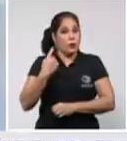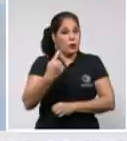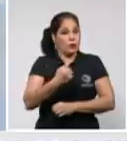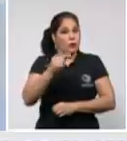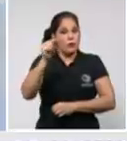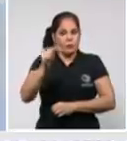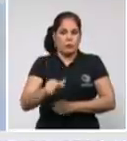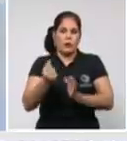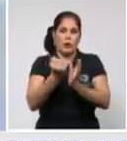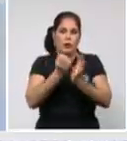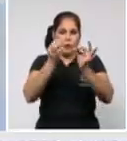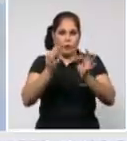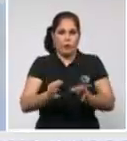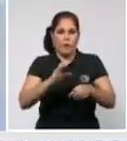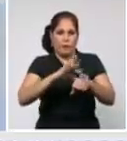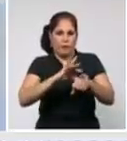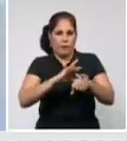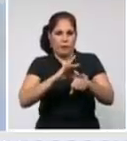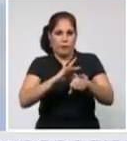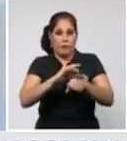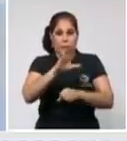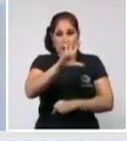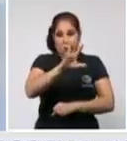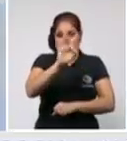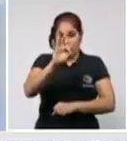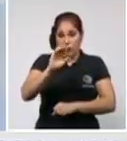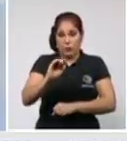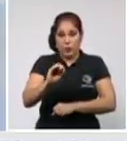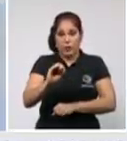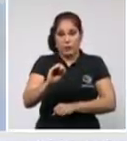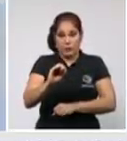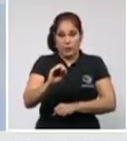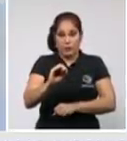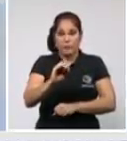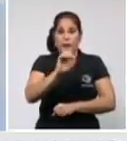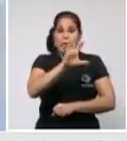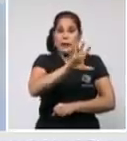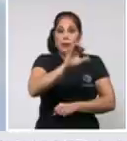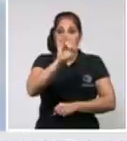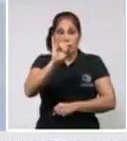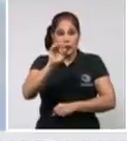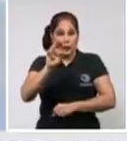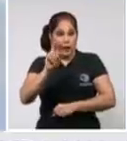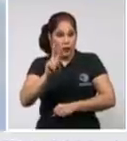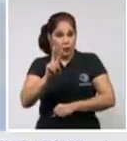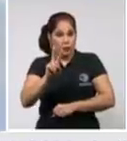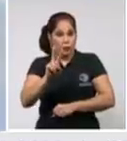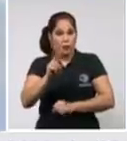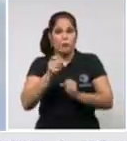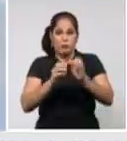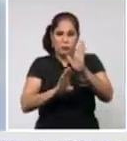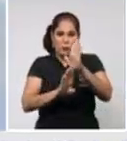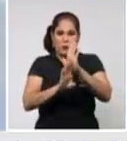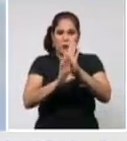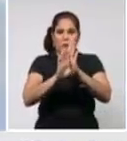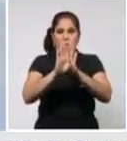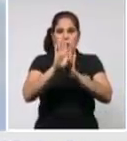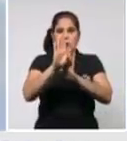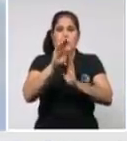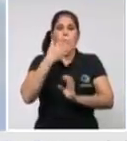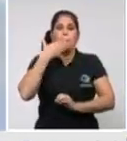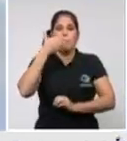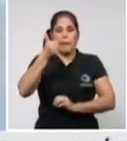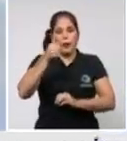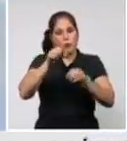confirmados. De estos 580, 572 con una evolución clínica